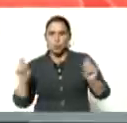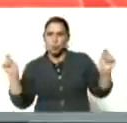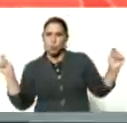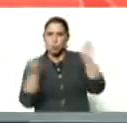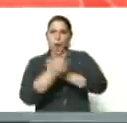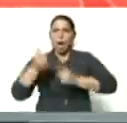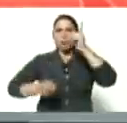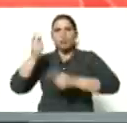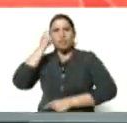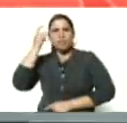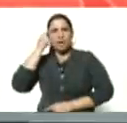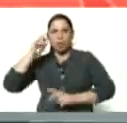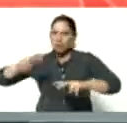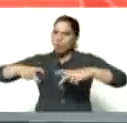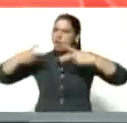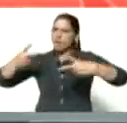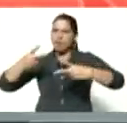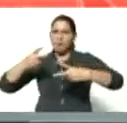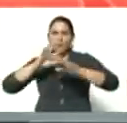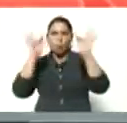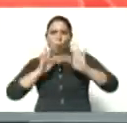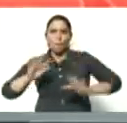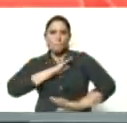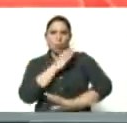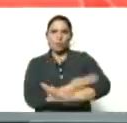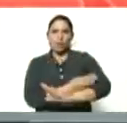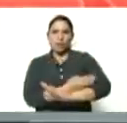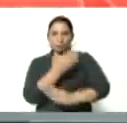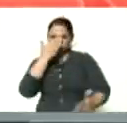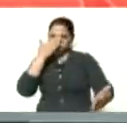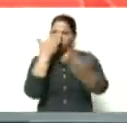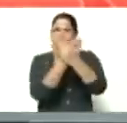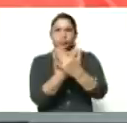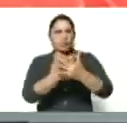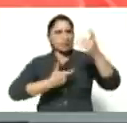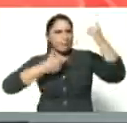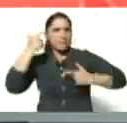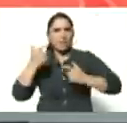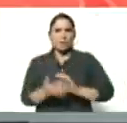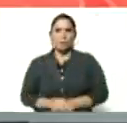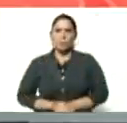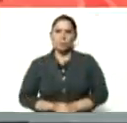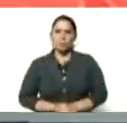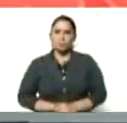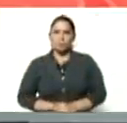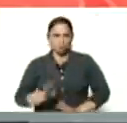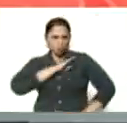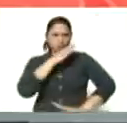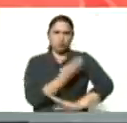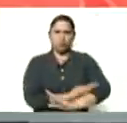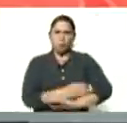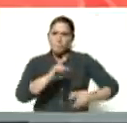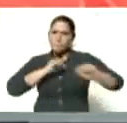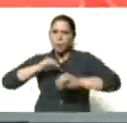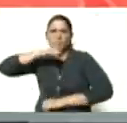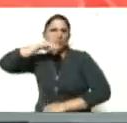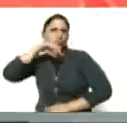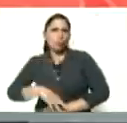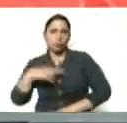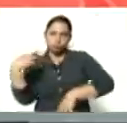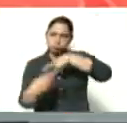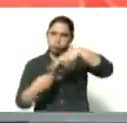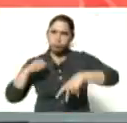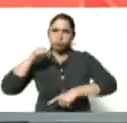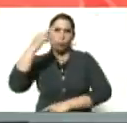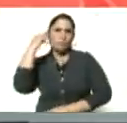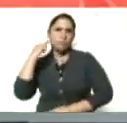día en alternativa de poder cara a cara frente al chavismo y frente a este poderoso movimiento histórico